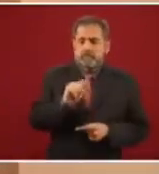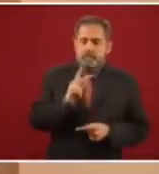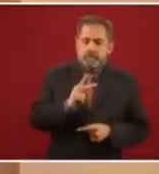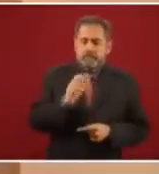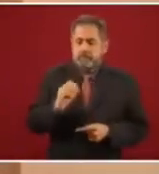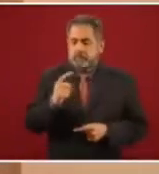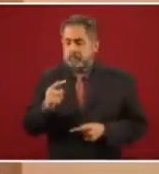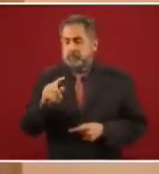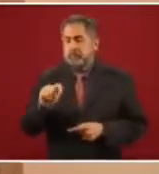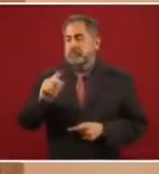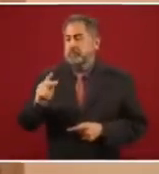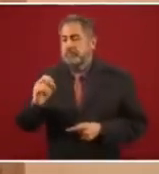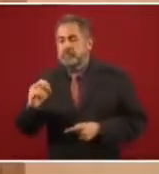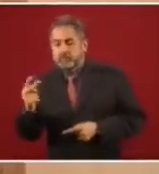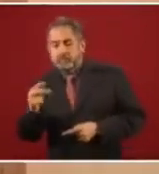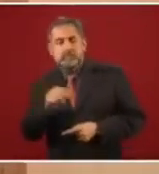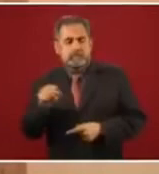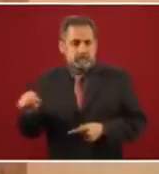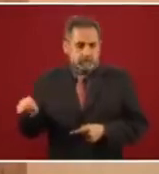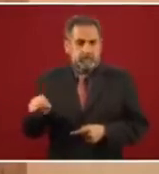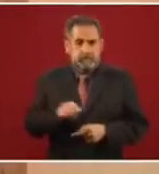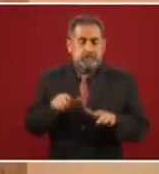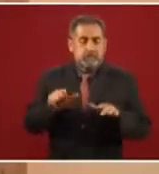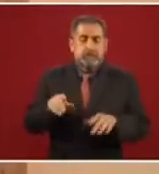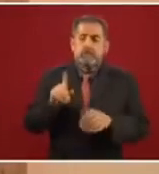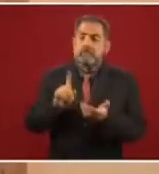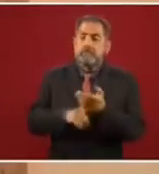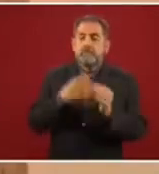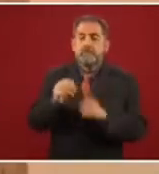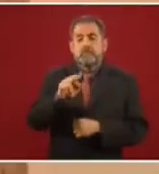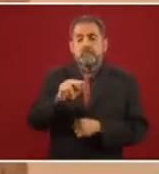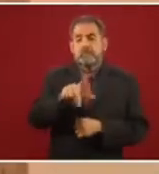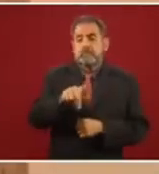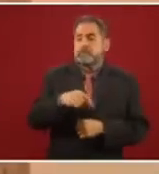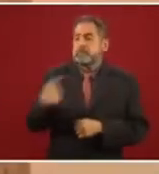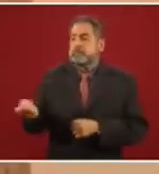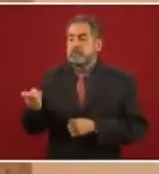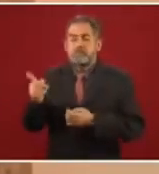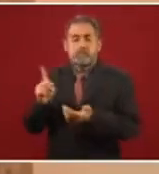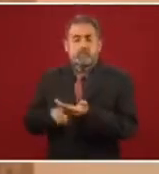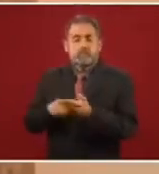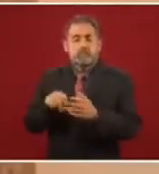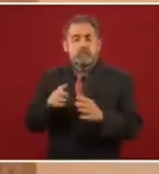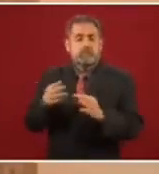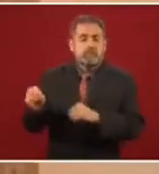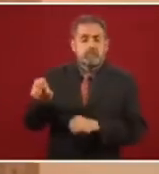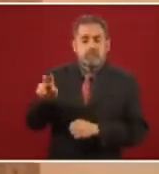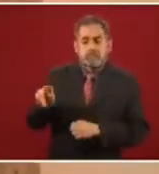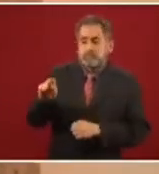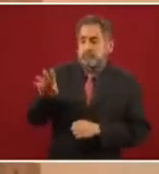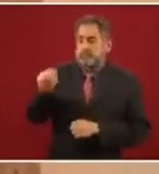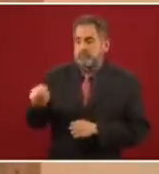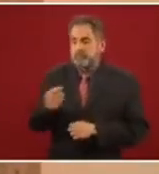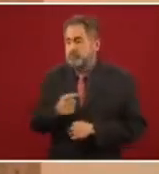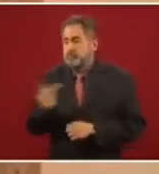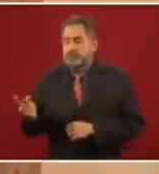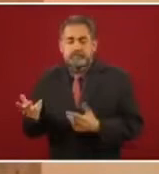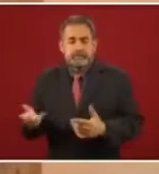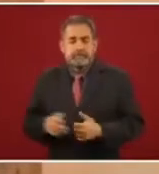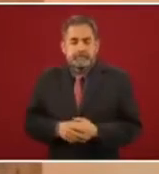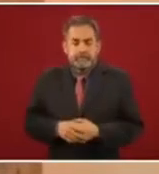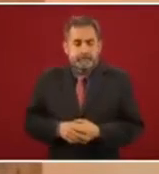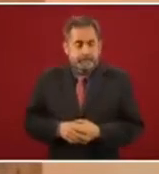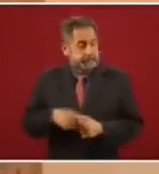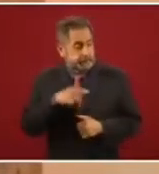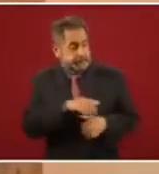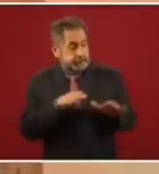y el TP-02. El primero de ellos fue construido en 1987 y el segundo en 1989. La